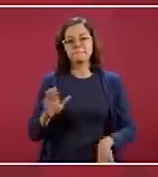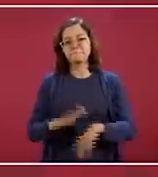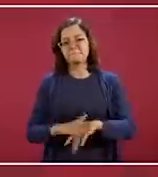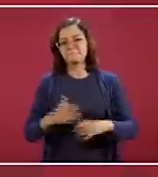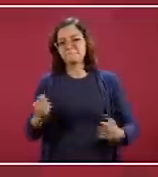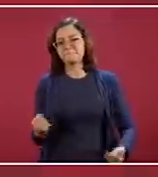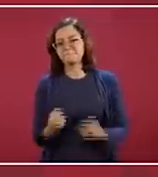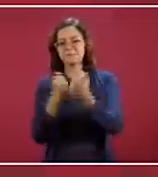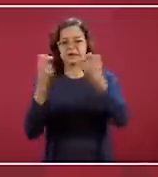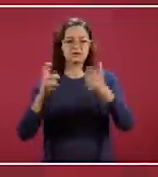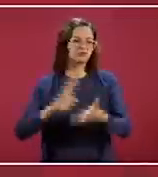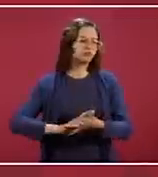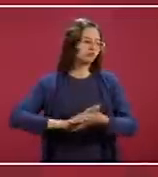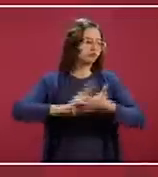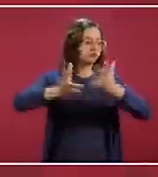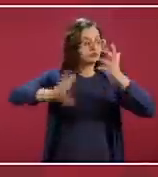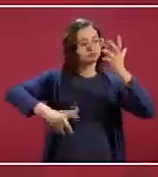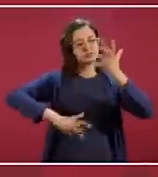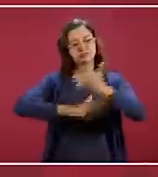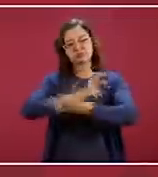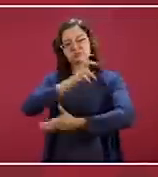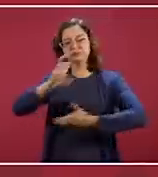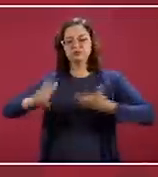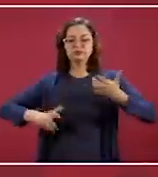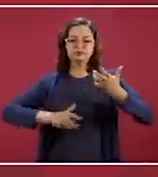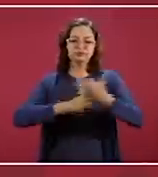enfrentamientos, más violencia.